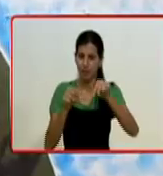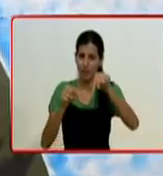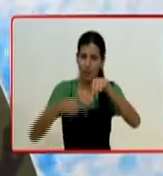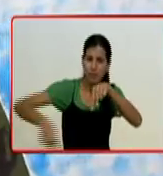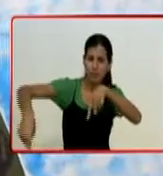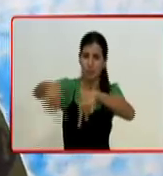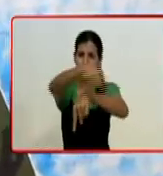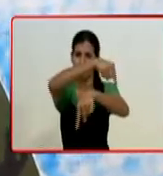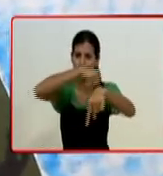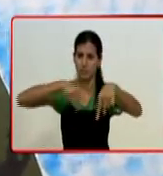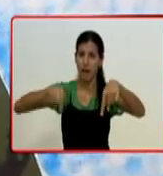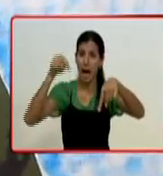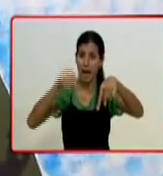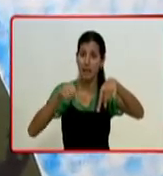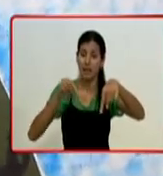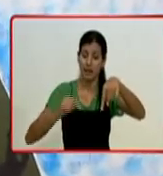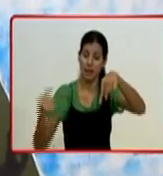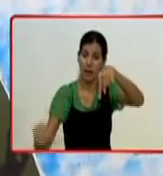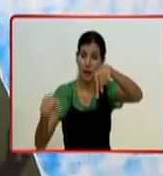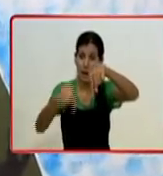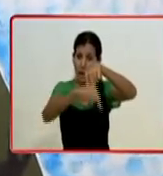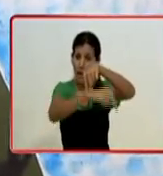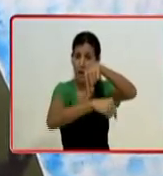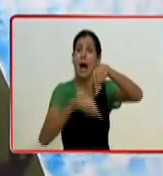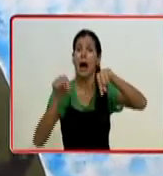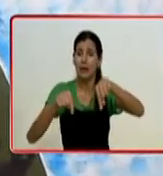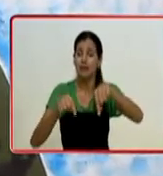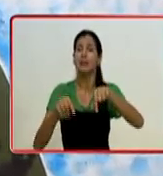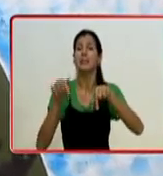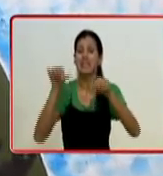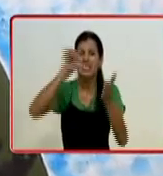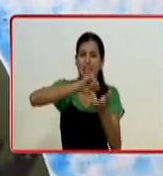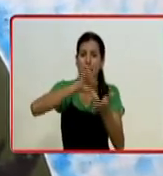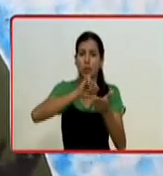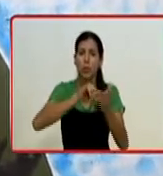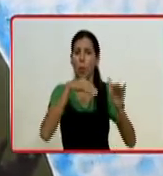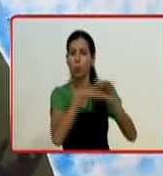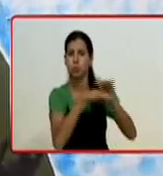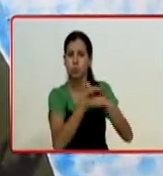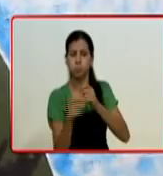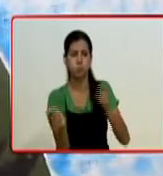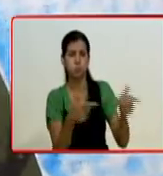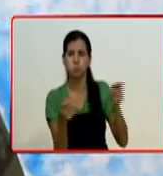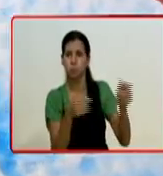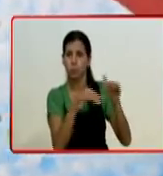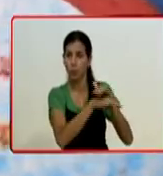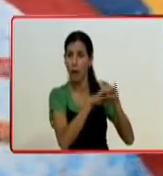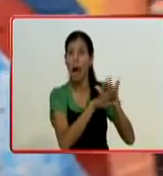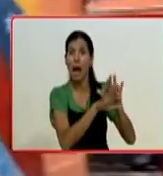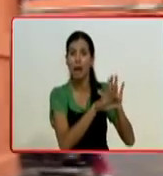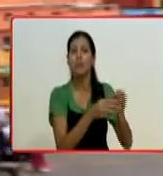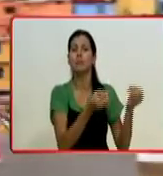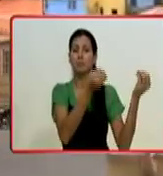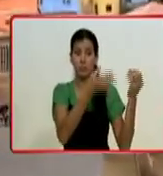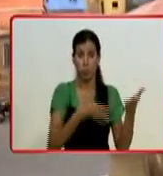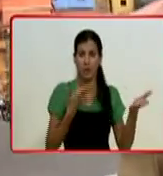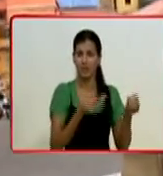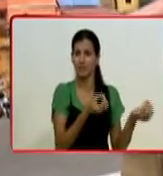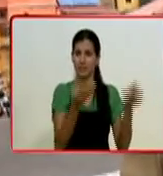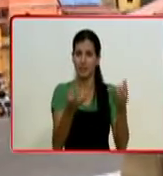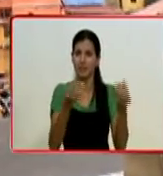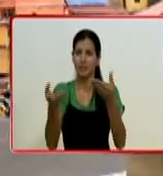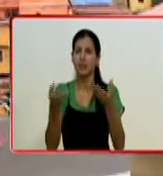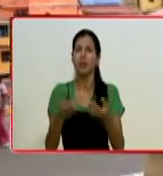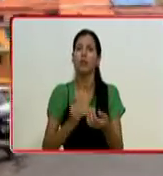van a estar en cada uno de los barrios, y esos centros de acopio van a abastecer 50, 60, 100 pedemercalitos